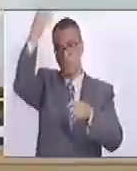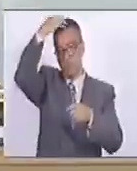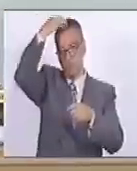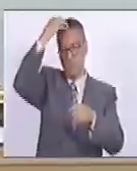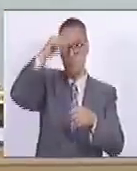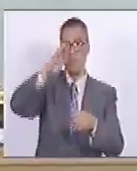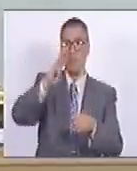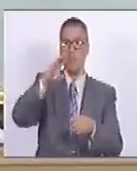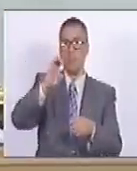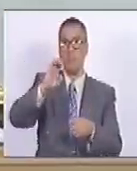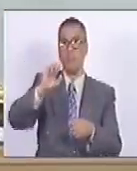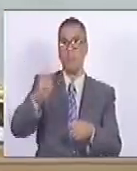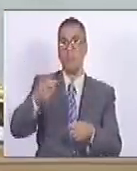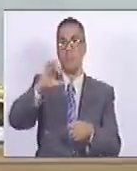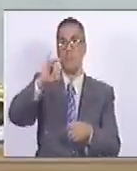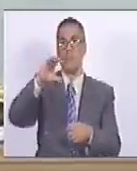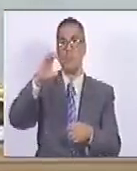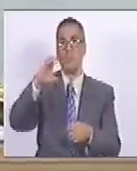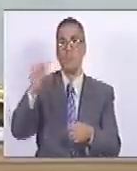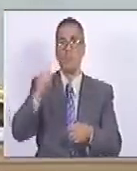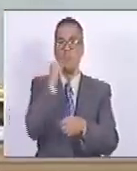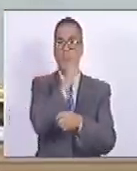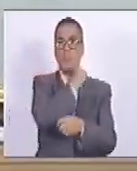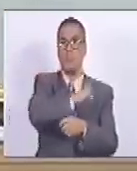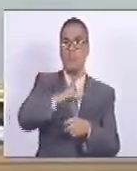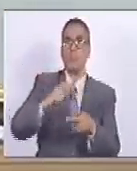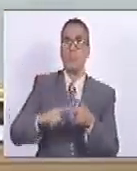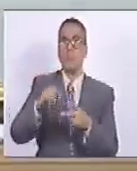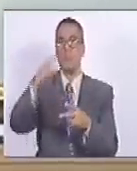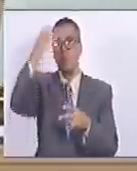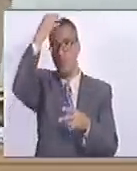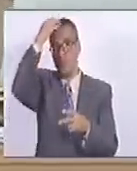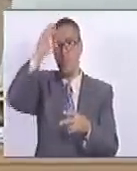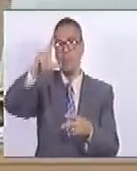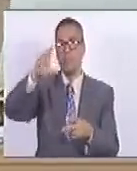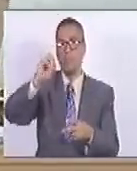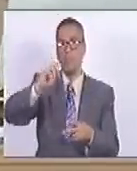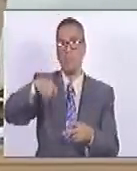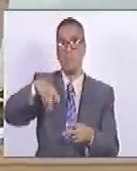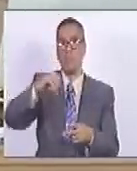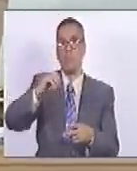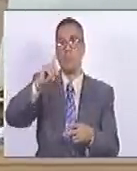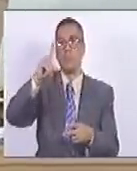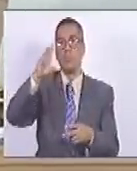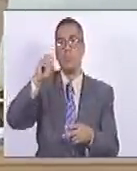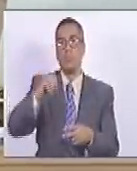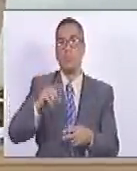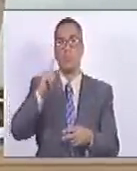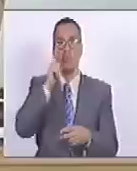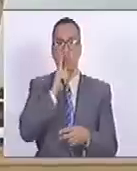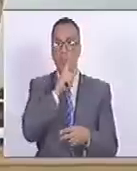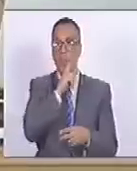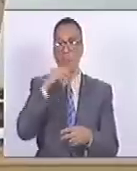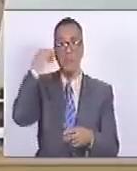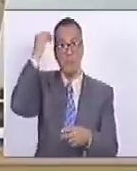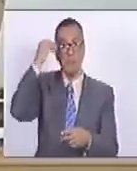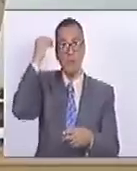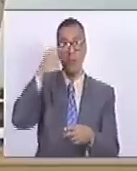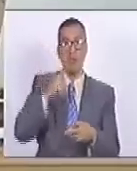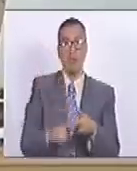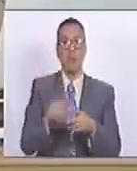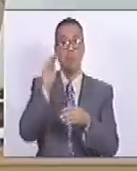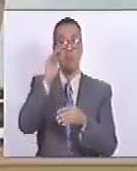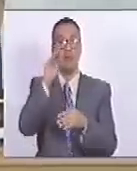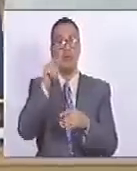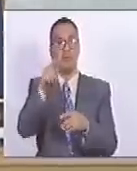Bélgica, un bárbaro, un asesino llamado el rey Leopoldo, por cierto, ese nombre que empezaron para que las